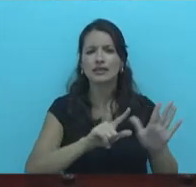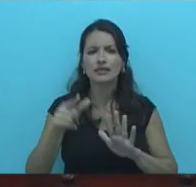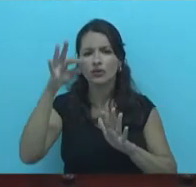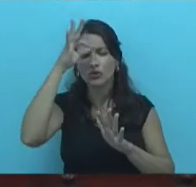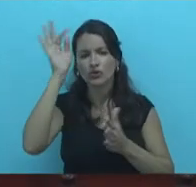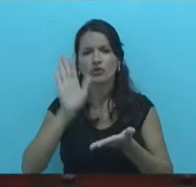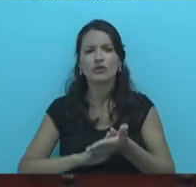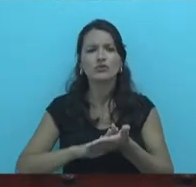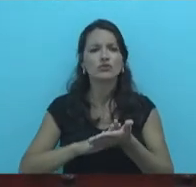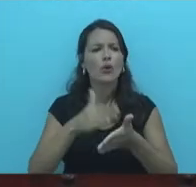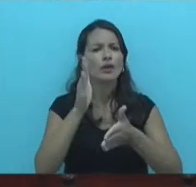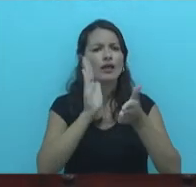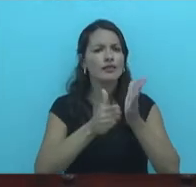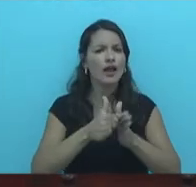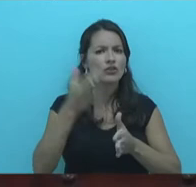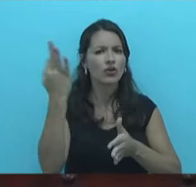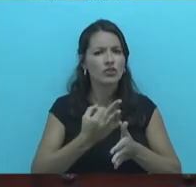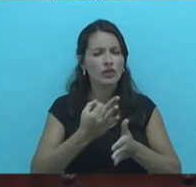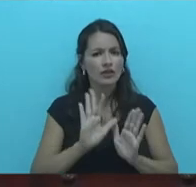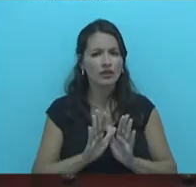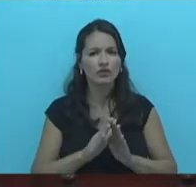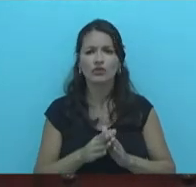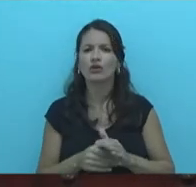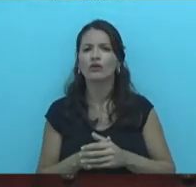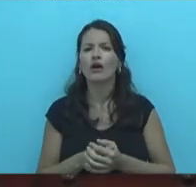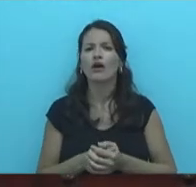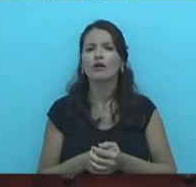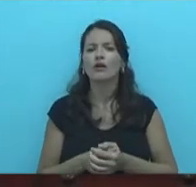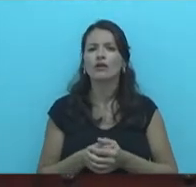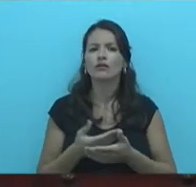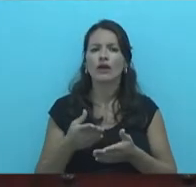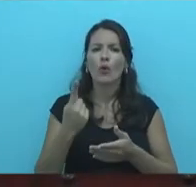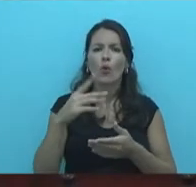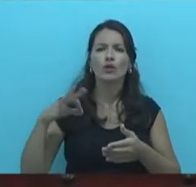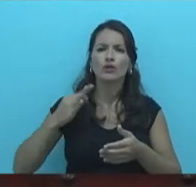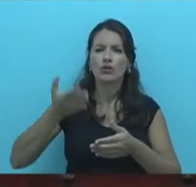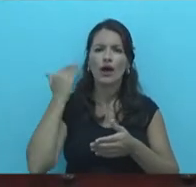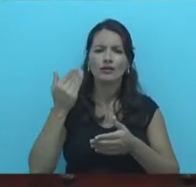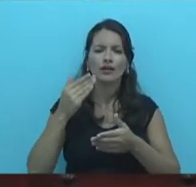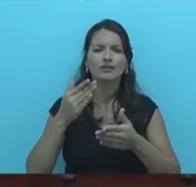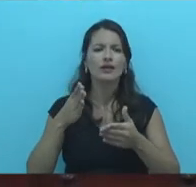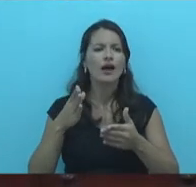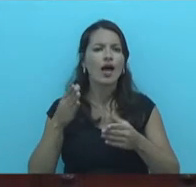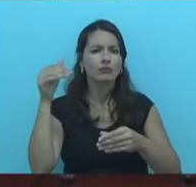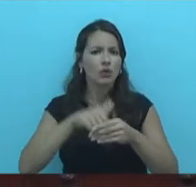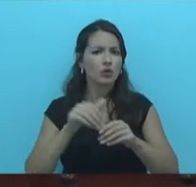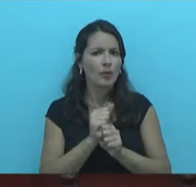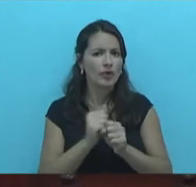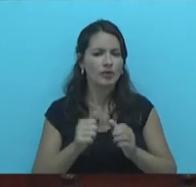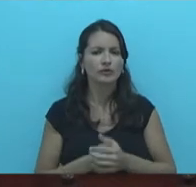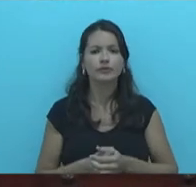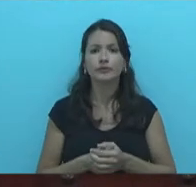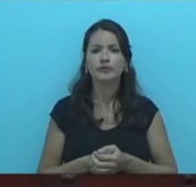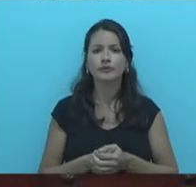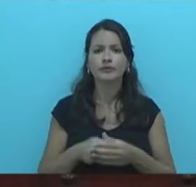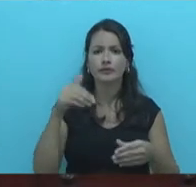por unanimidad por ambas cámaras legislativas y promulgadas por el Poder Ejecutivo hace más de un año. A votación el tratamiento sobre tablas, aprobado. A